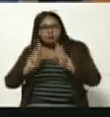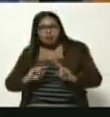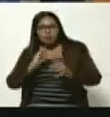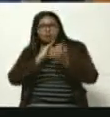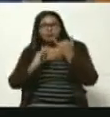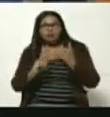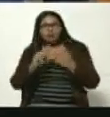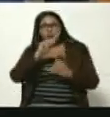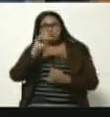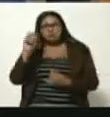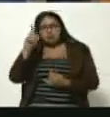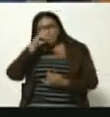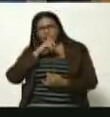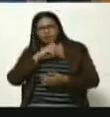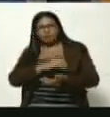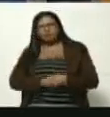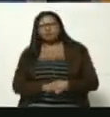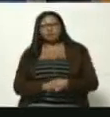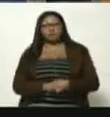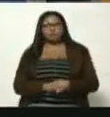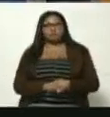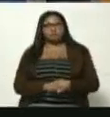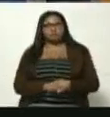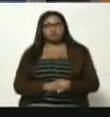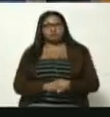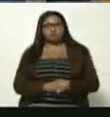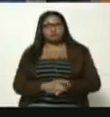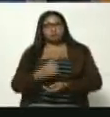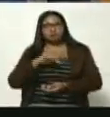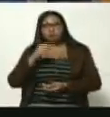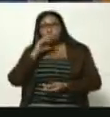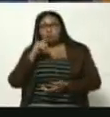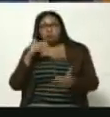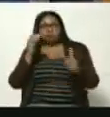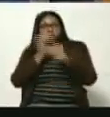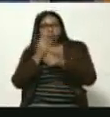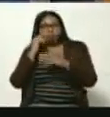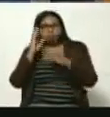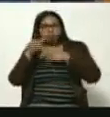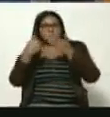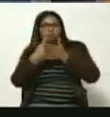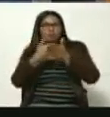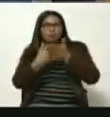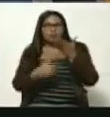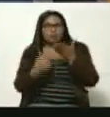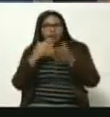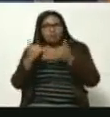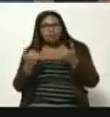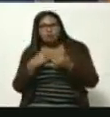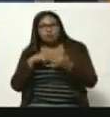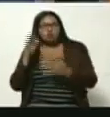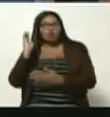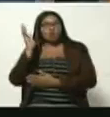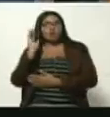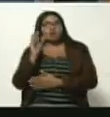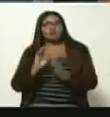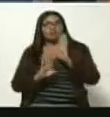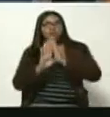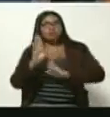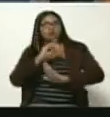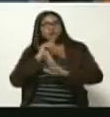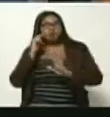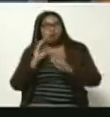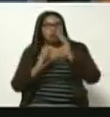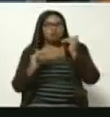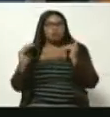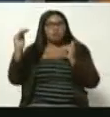últimos 100 años, y en los que el NOAL ha presentado propuestas y planes concretos para avanzar en la